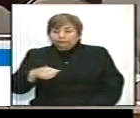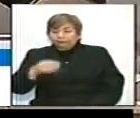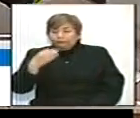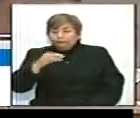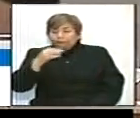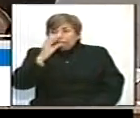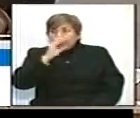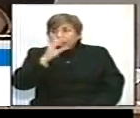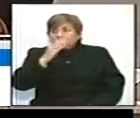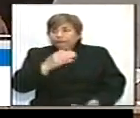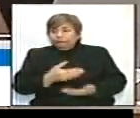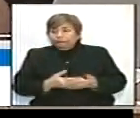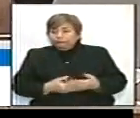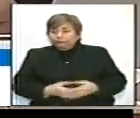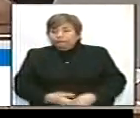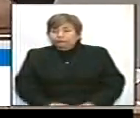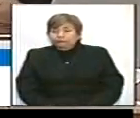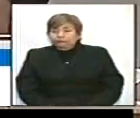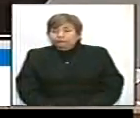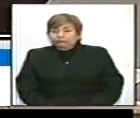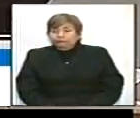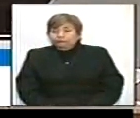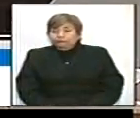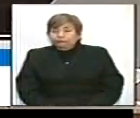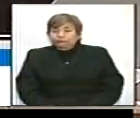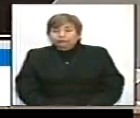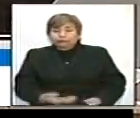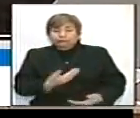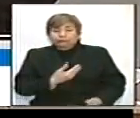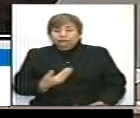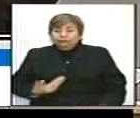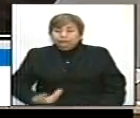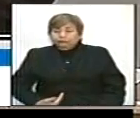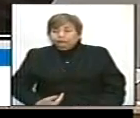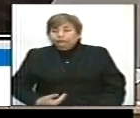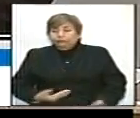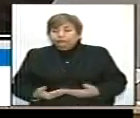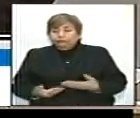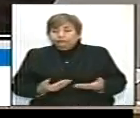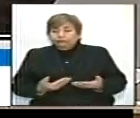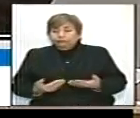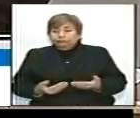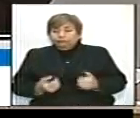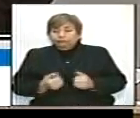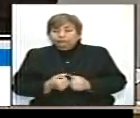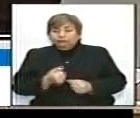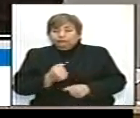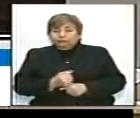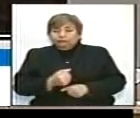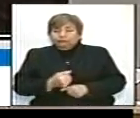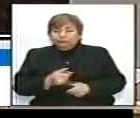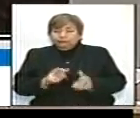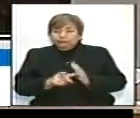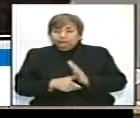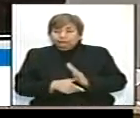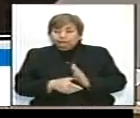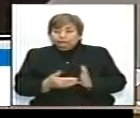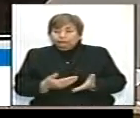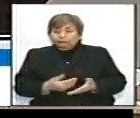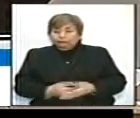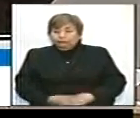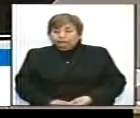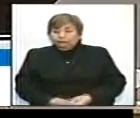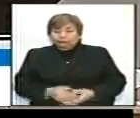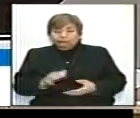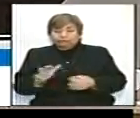gustado que también hubiera estado presente el gobernador regional, o por lo menos hubiera mandado algún funcionario, pero en todo caso todo va